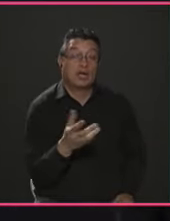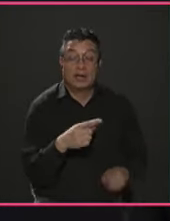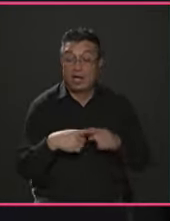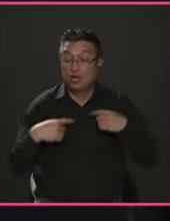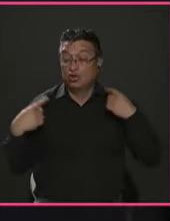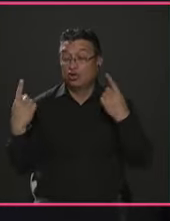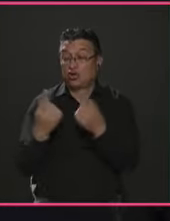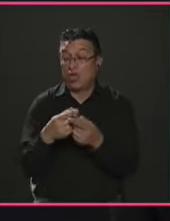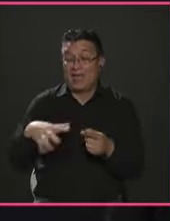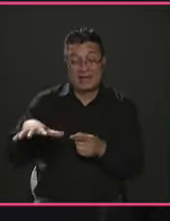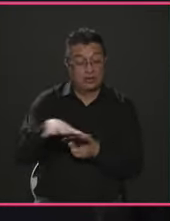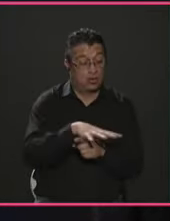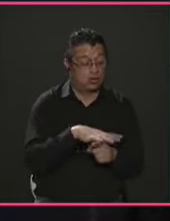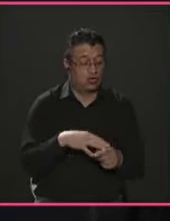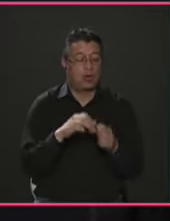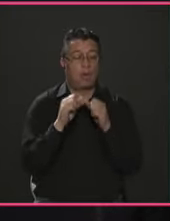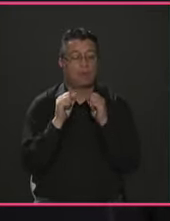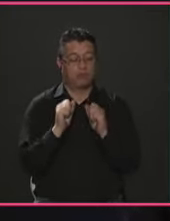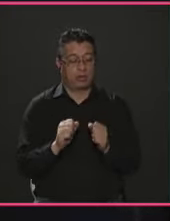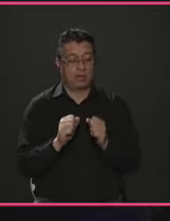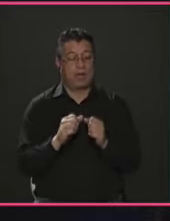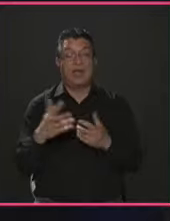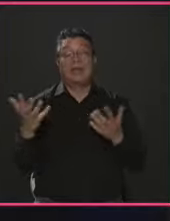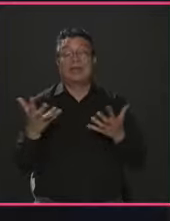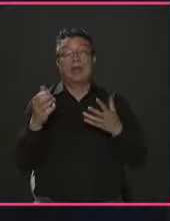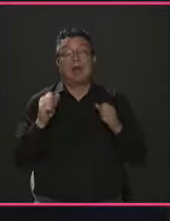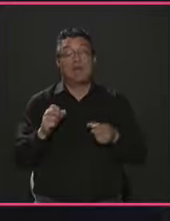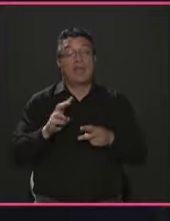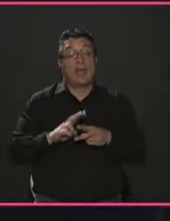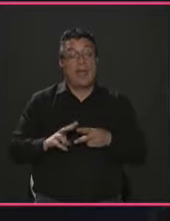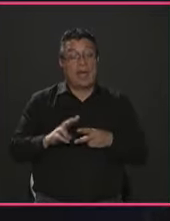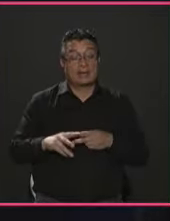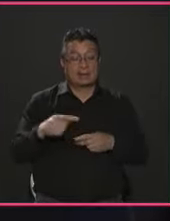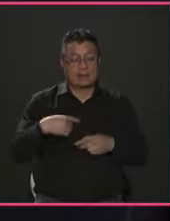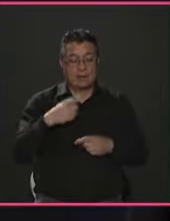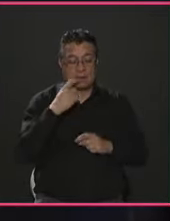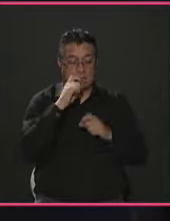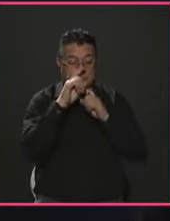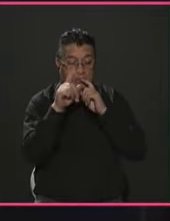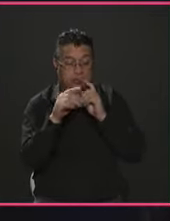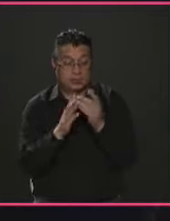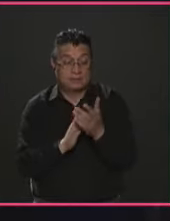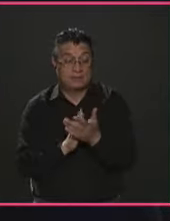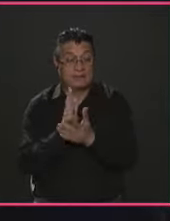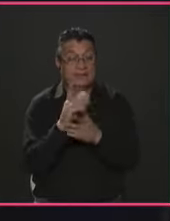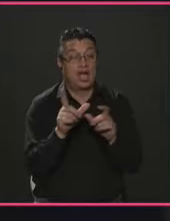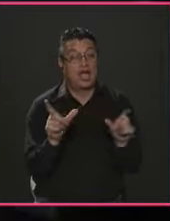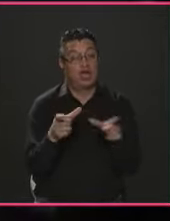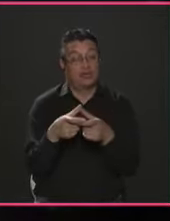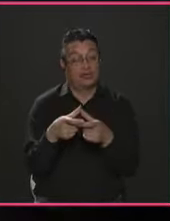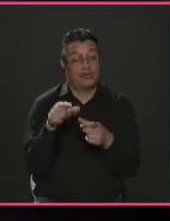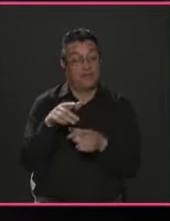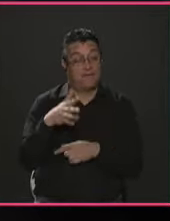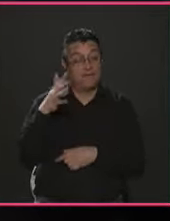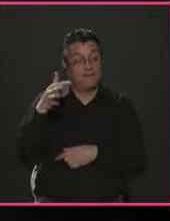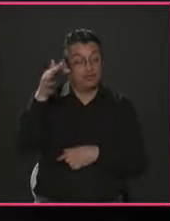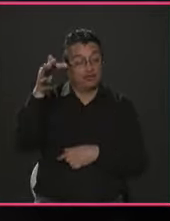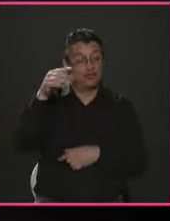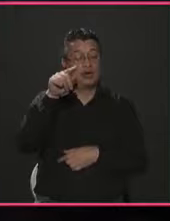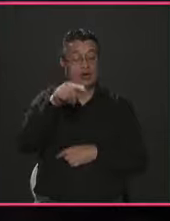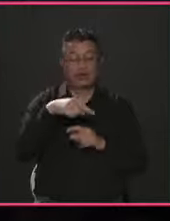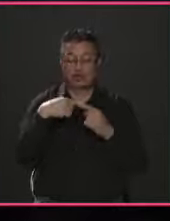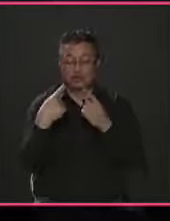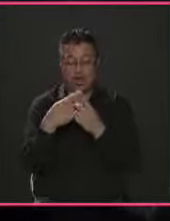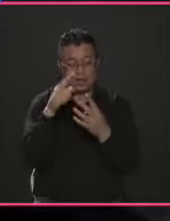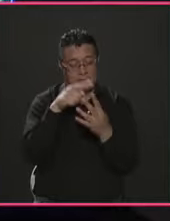escenarios posibles donde qué podemos hacer que era la pregunta con la que se abrió este congreso en todos esos